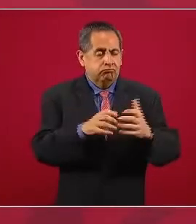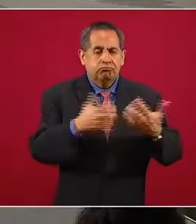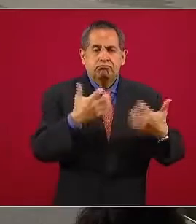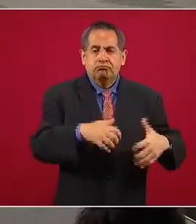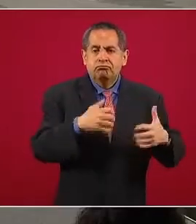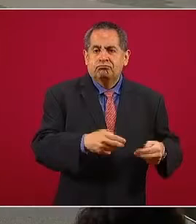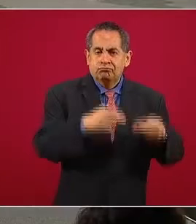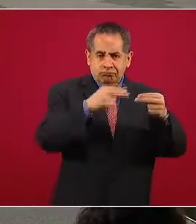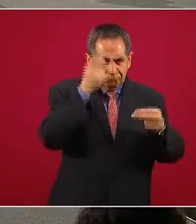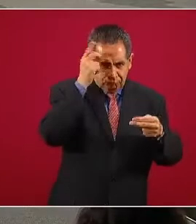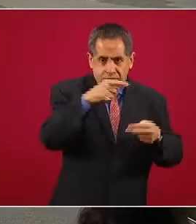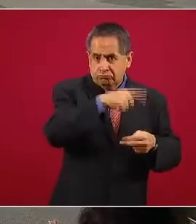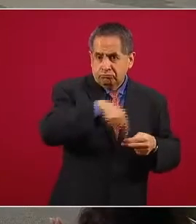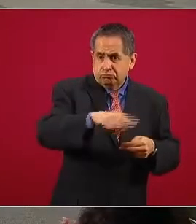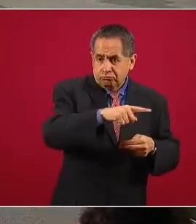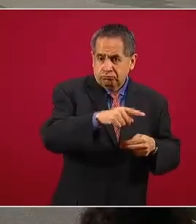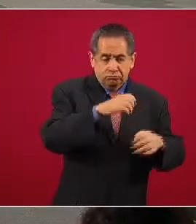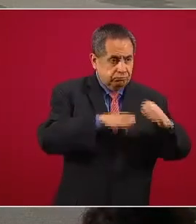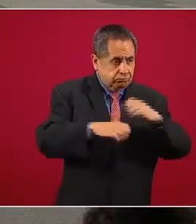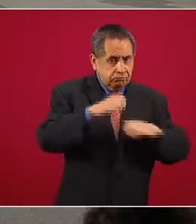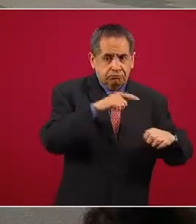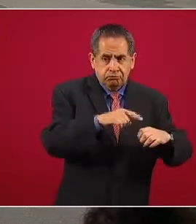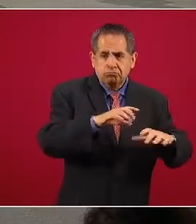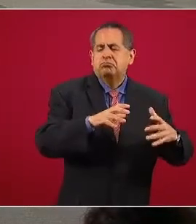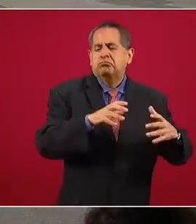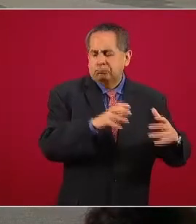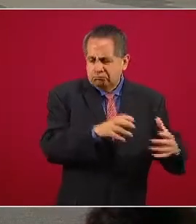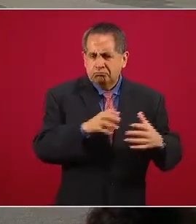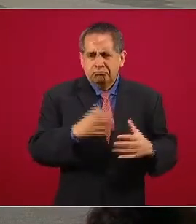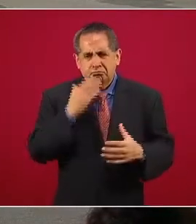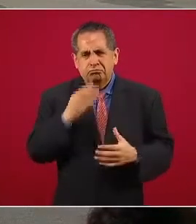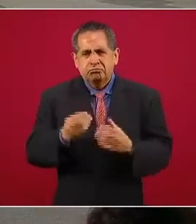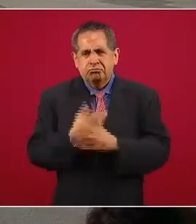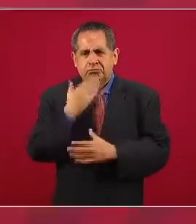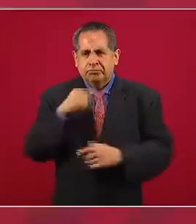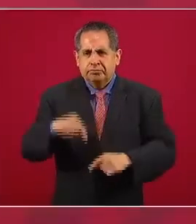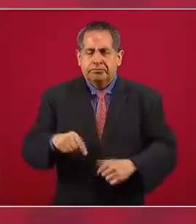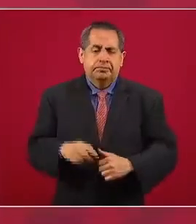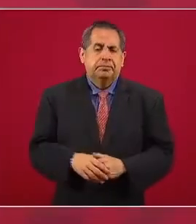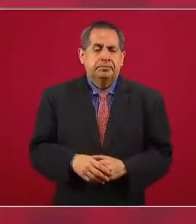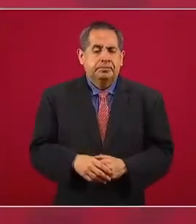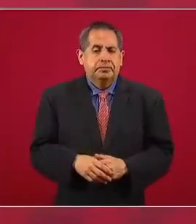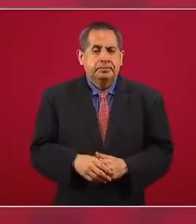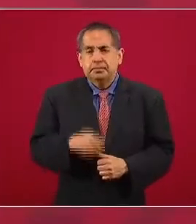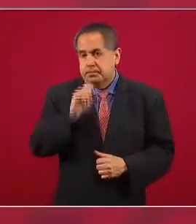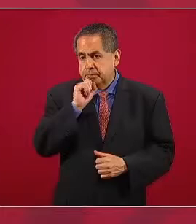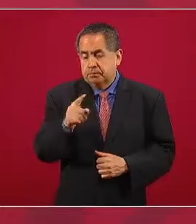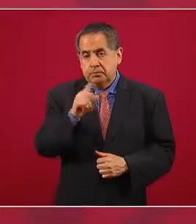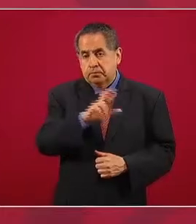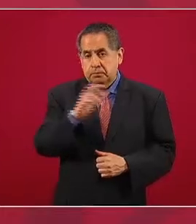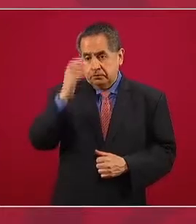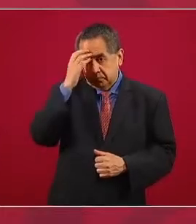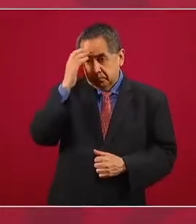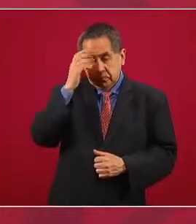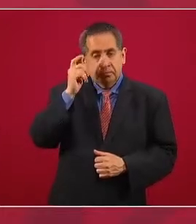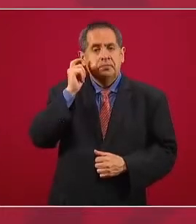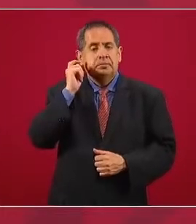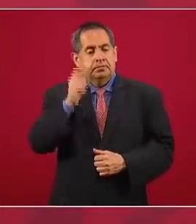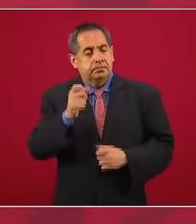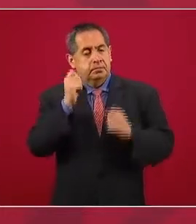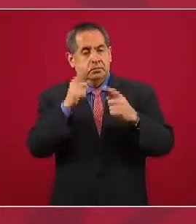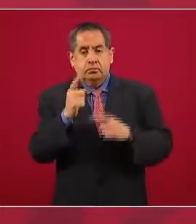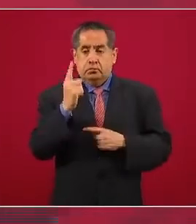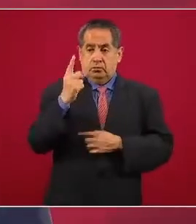empresarios haya podido dar lugar a esto. También yo quiero reconocer que este no ha sido un trabajo de